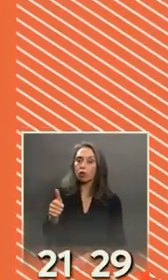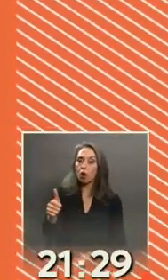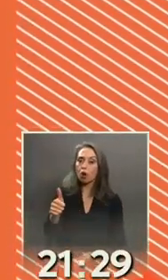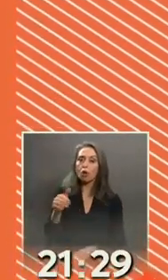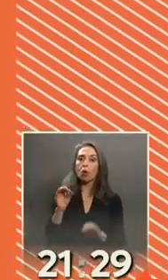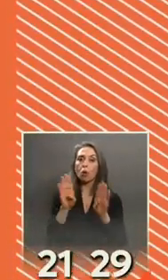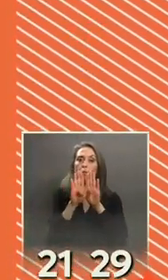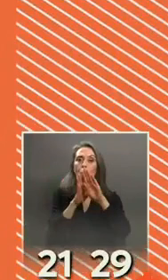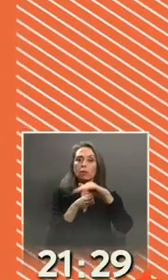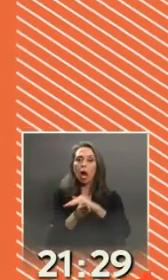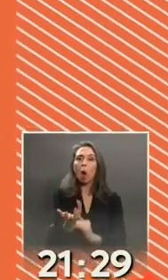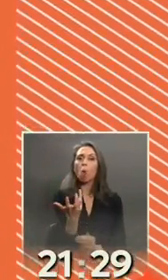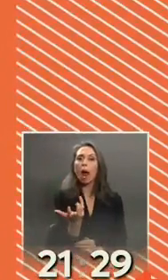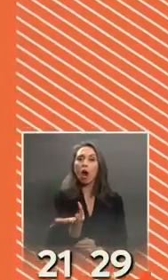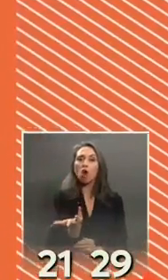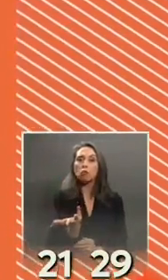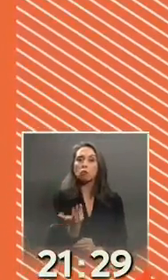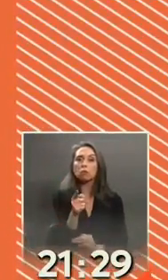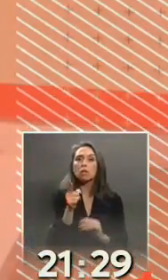arriba donde está la Cruz del Larra.